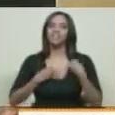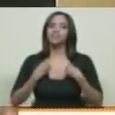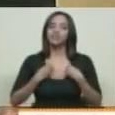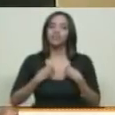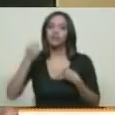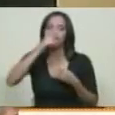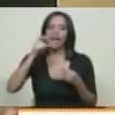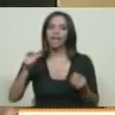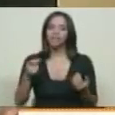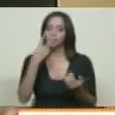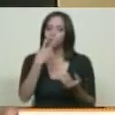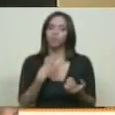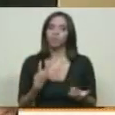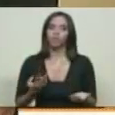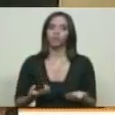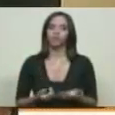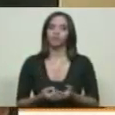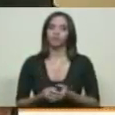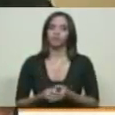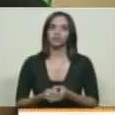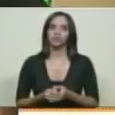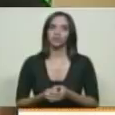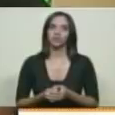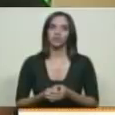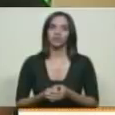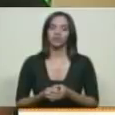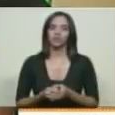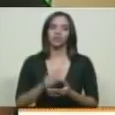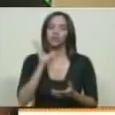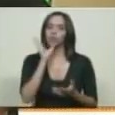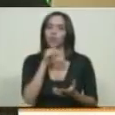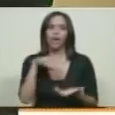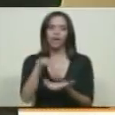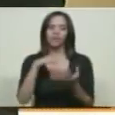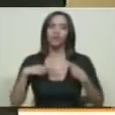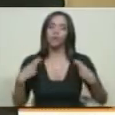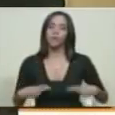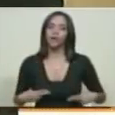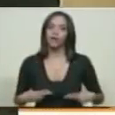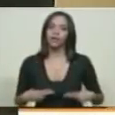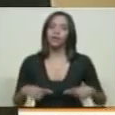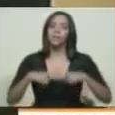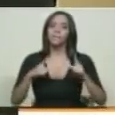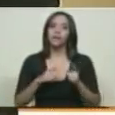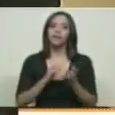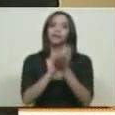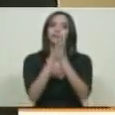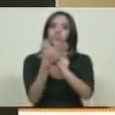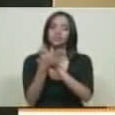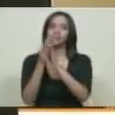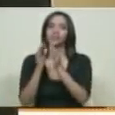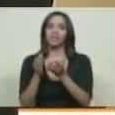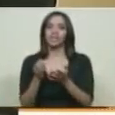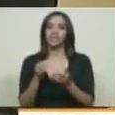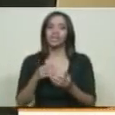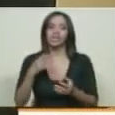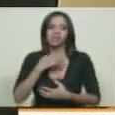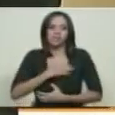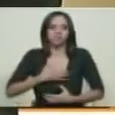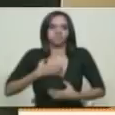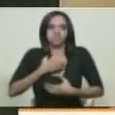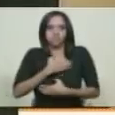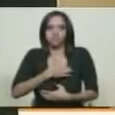abajo. No hay crisis humanitaria, pero se está generando escasez y se está generando molestia y se está